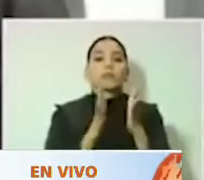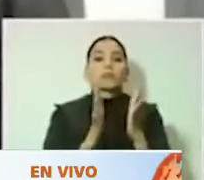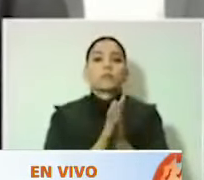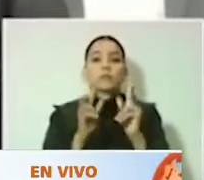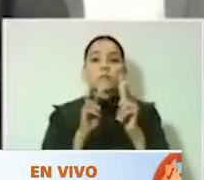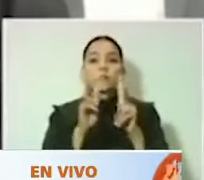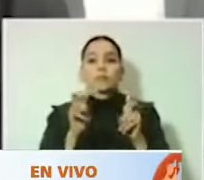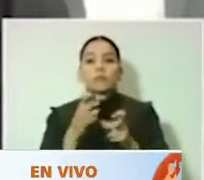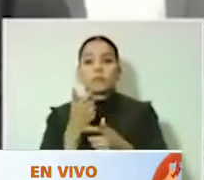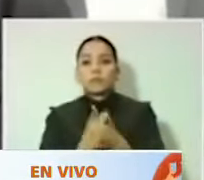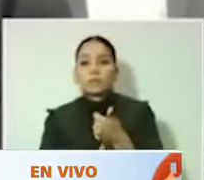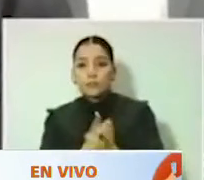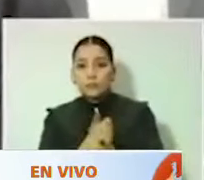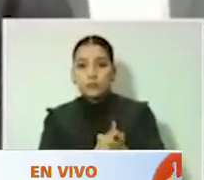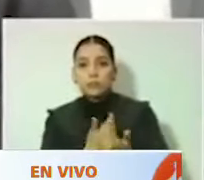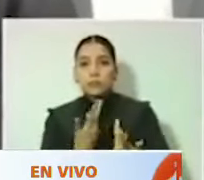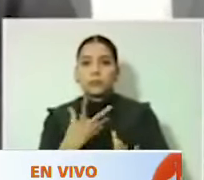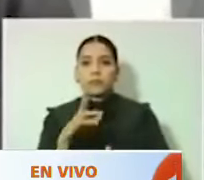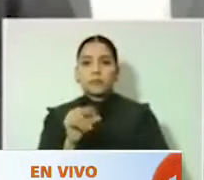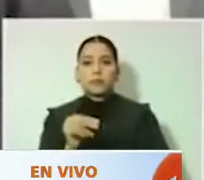popular, que no